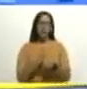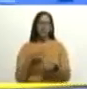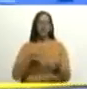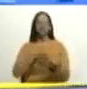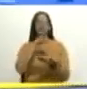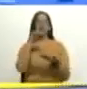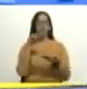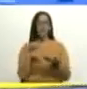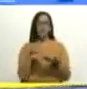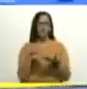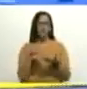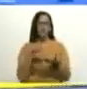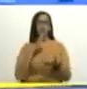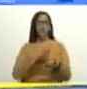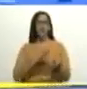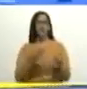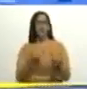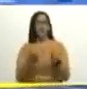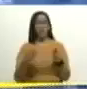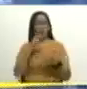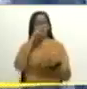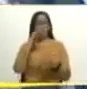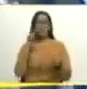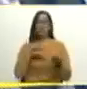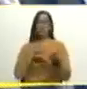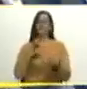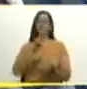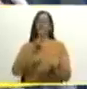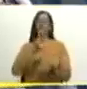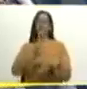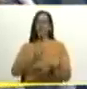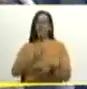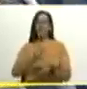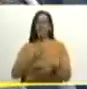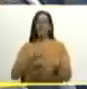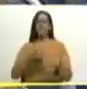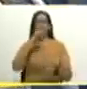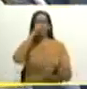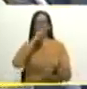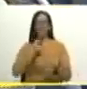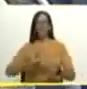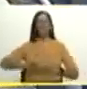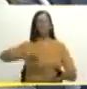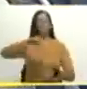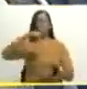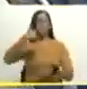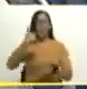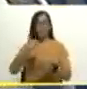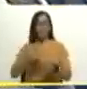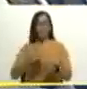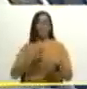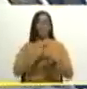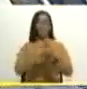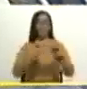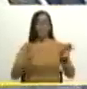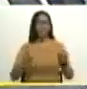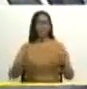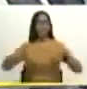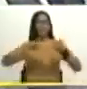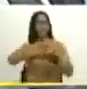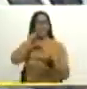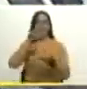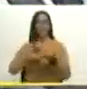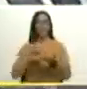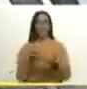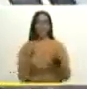nacional, estamos logrando que el año 2023 sea el año de mayor abastecimiento de mercado nacional en